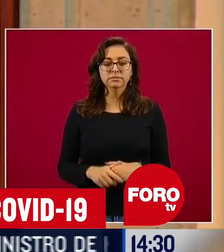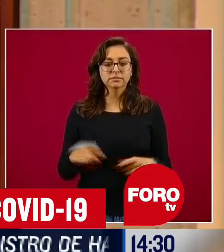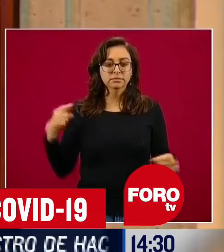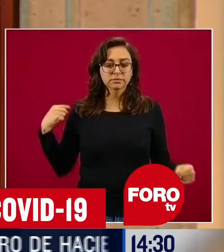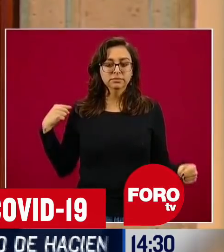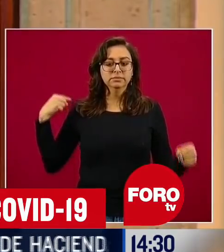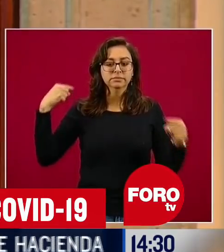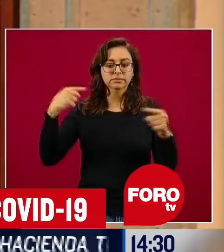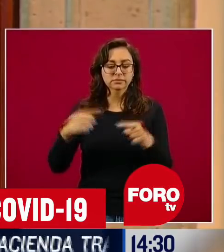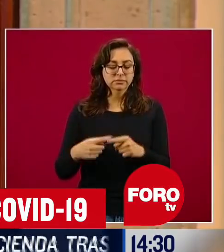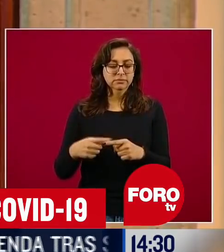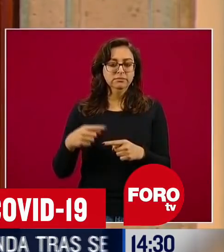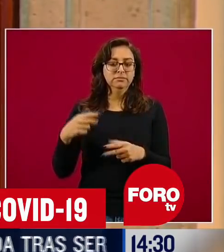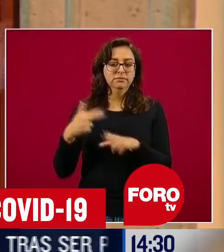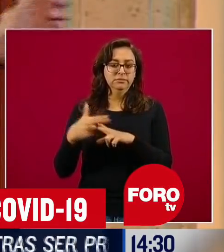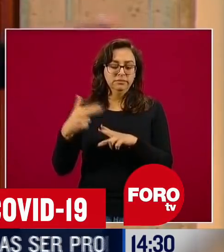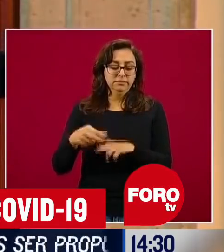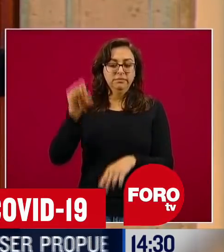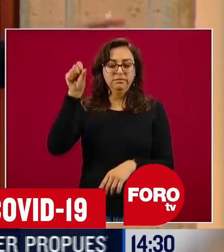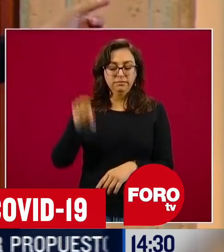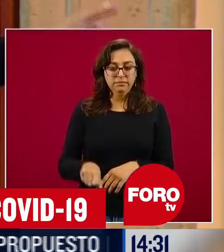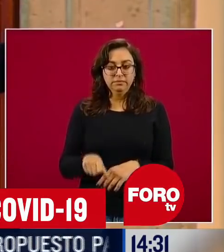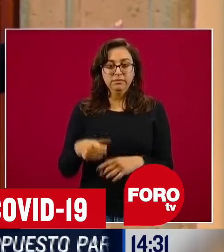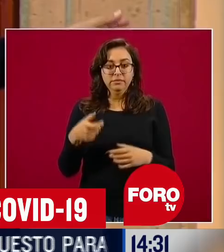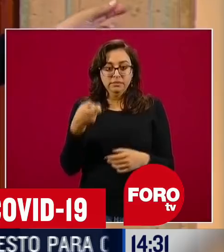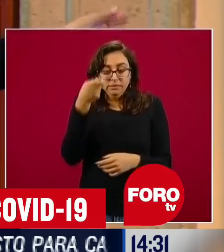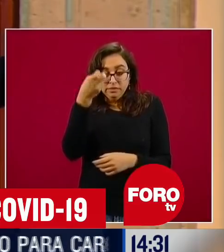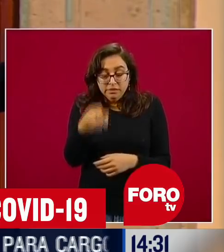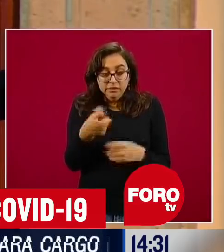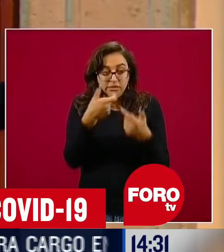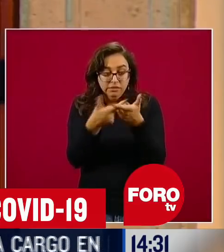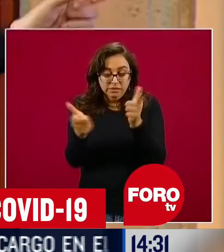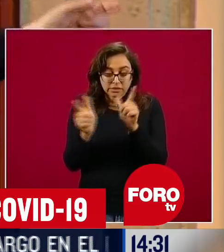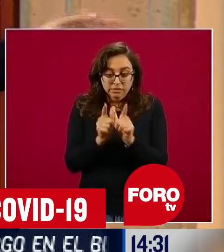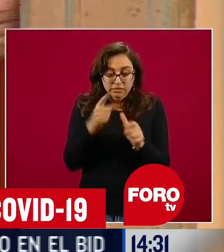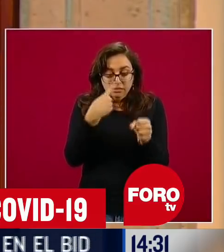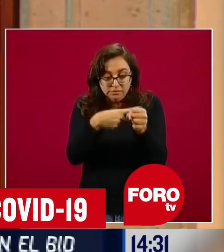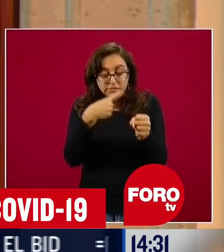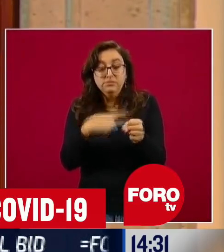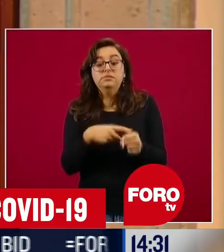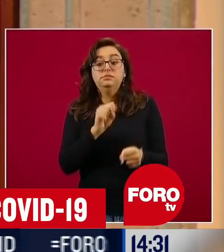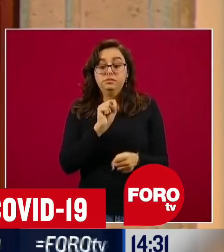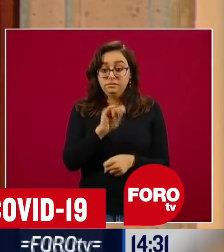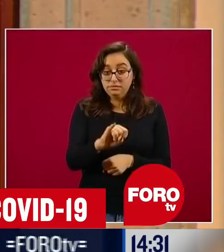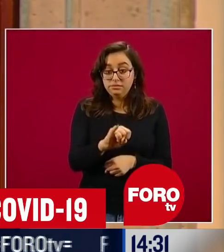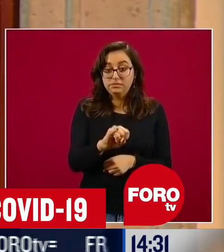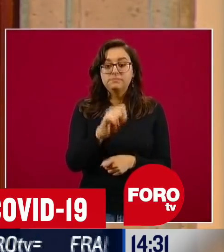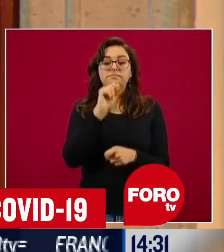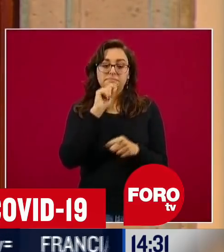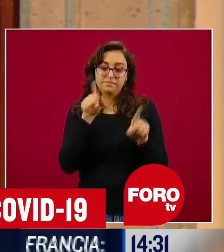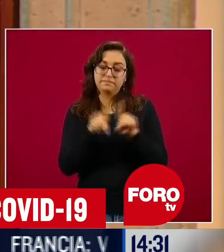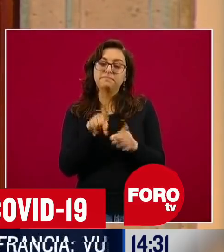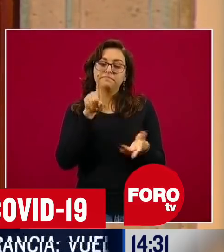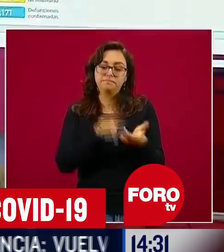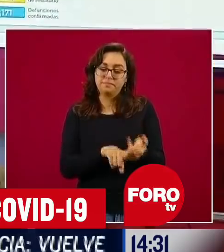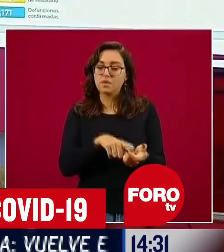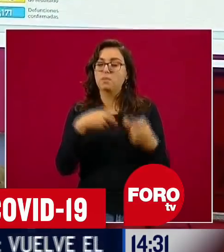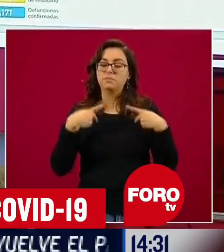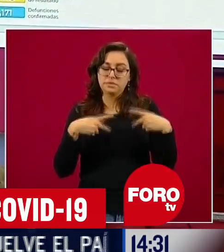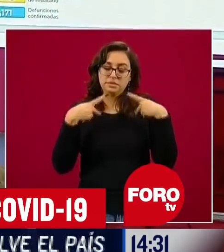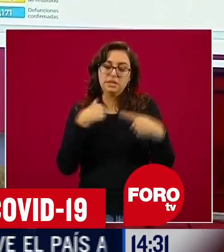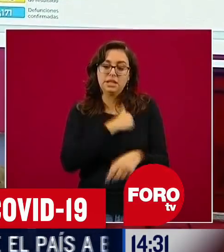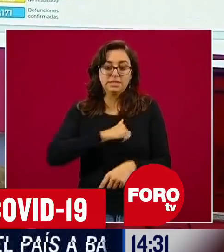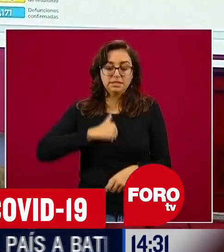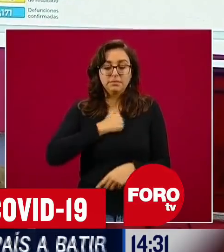89.171 defunciones por la enfermedad. Durante la conferencia para dar a conocer la evolución de la epidemia en México, la Secretaría de Salud afirmó que